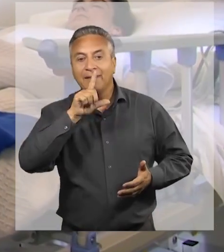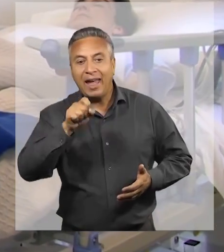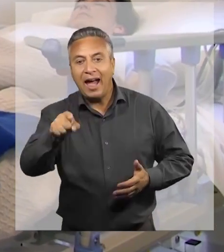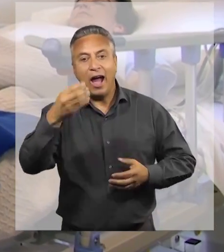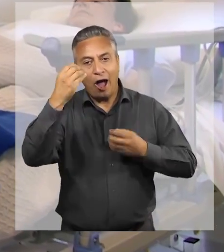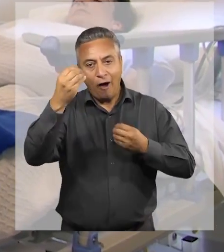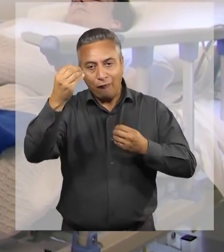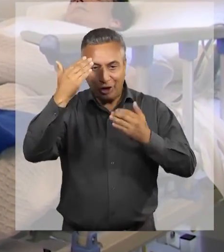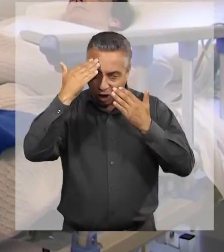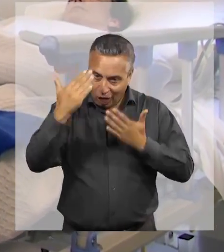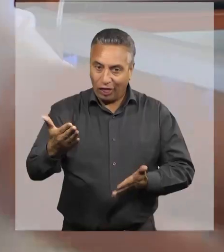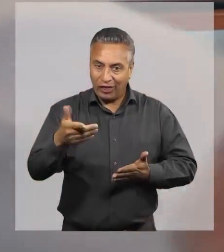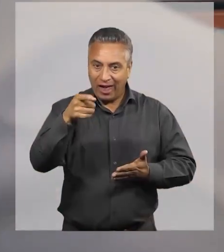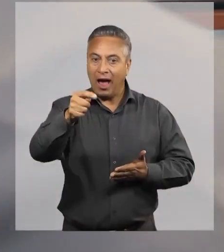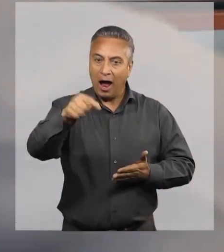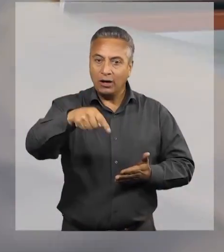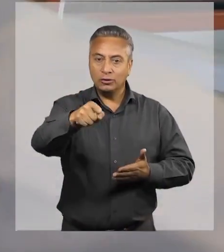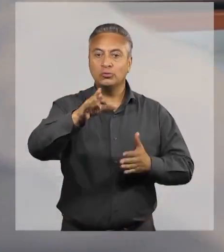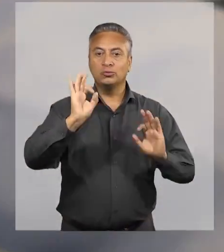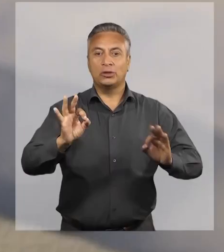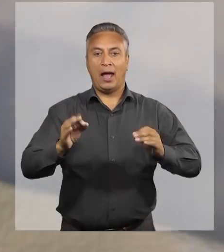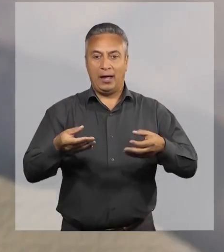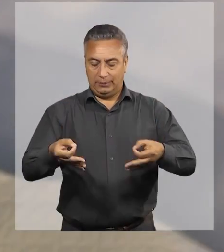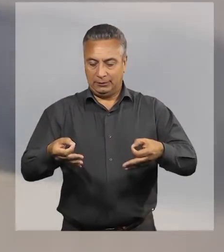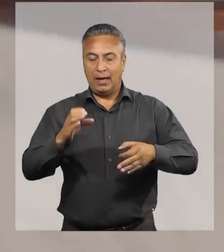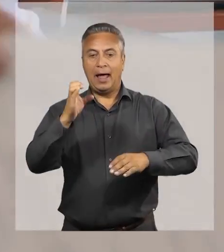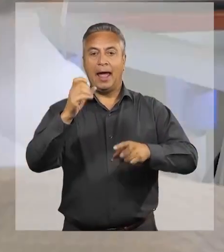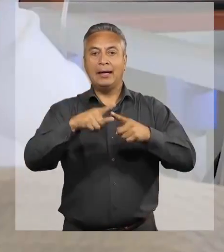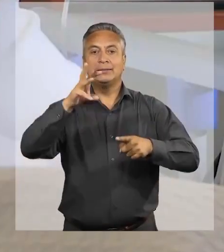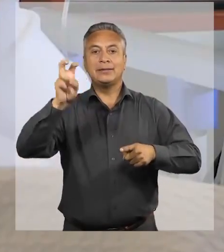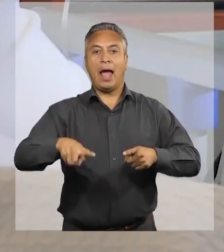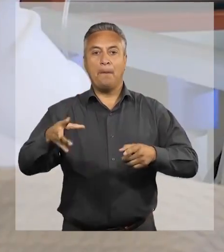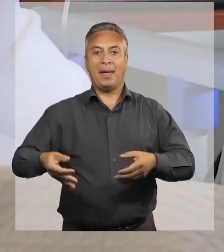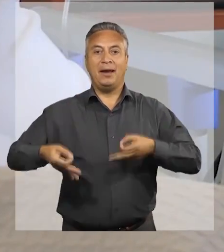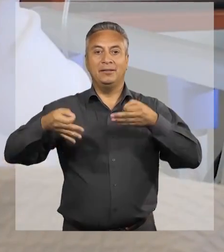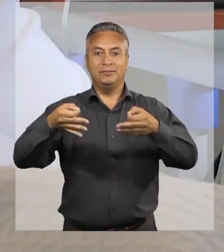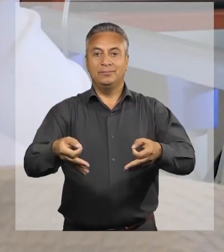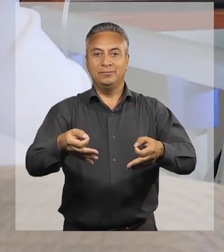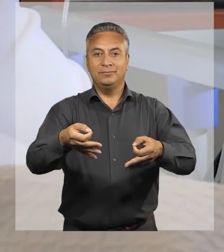Rita, buenos días. Aquí